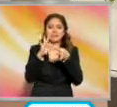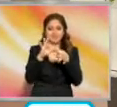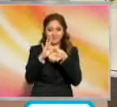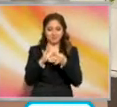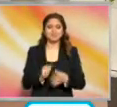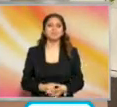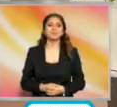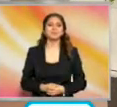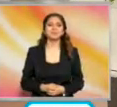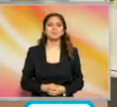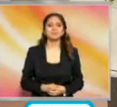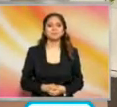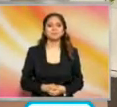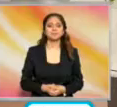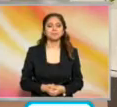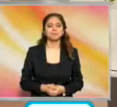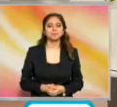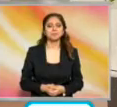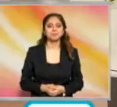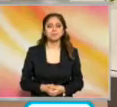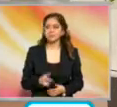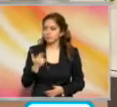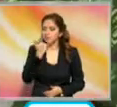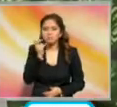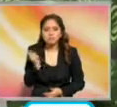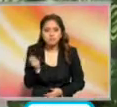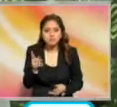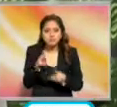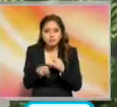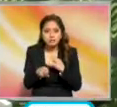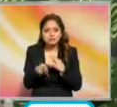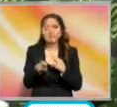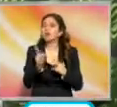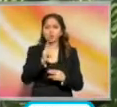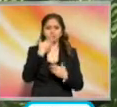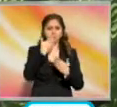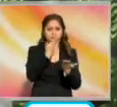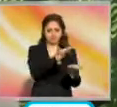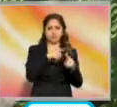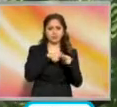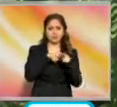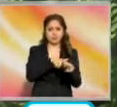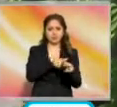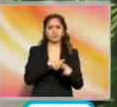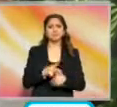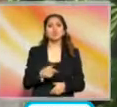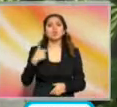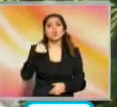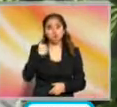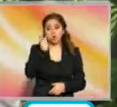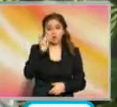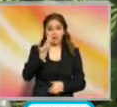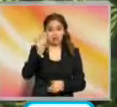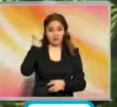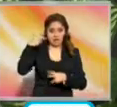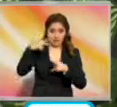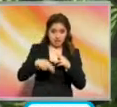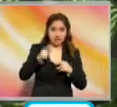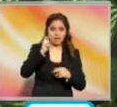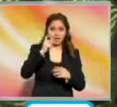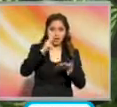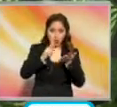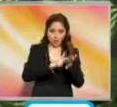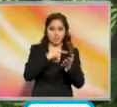punto. Ahora, bueno, no Y- quiero, perdón. No, no sí, quiero, dime. No quiero, digamos, que nos vayamos sin, por supuesto, ver